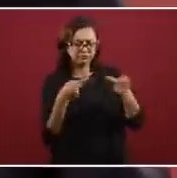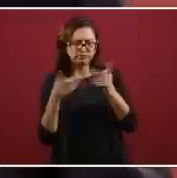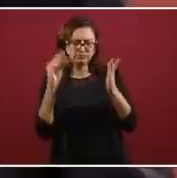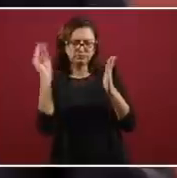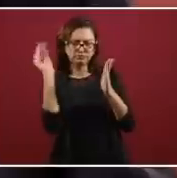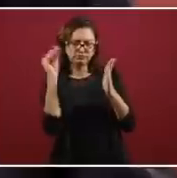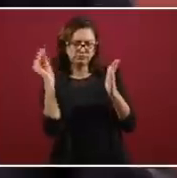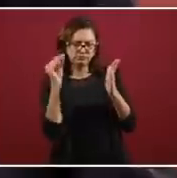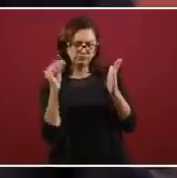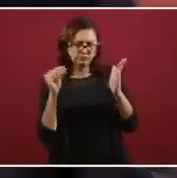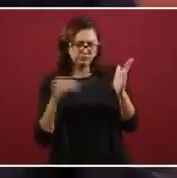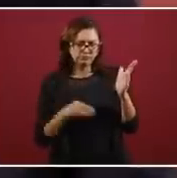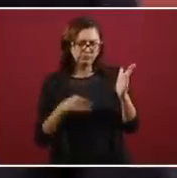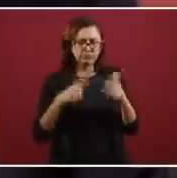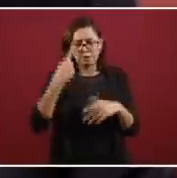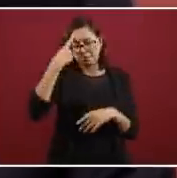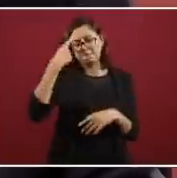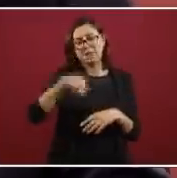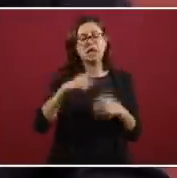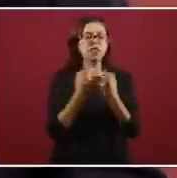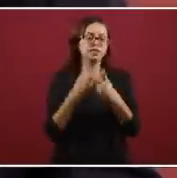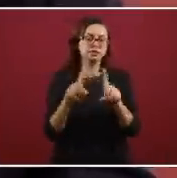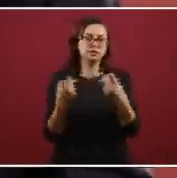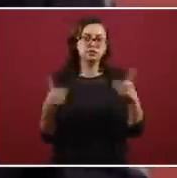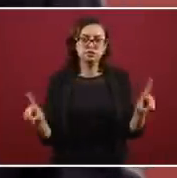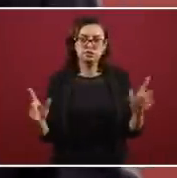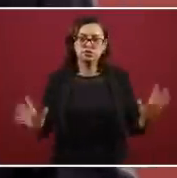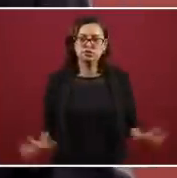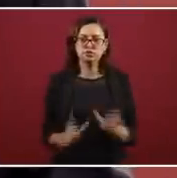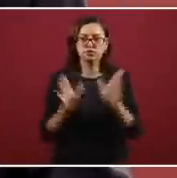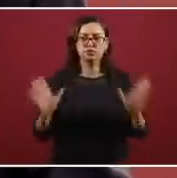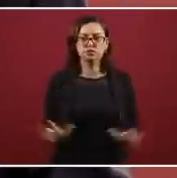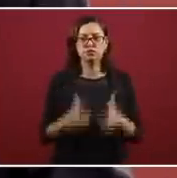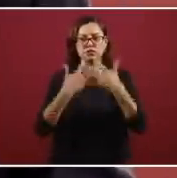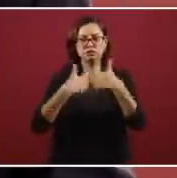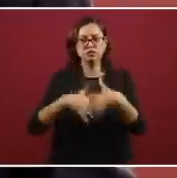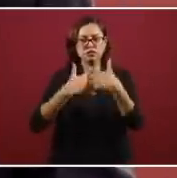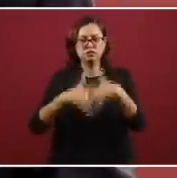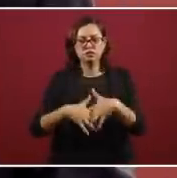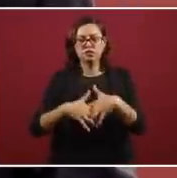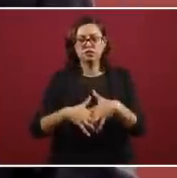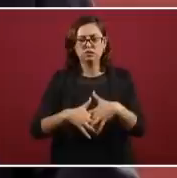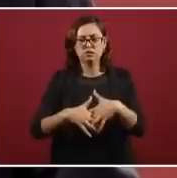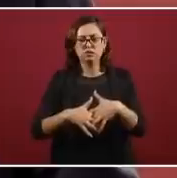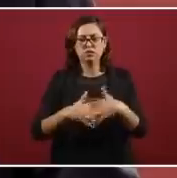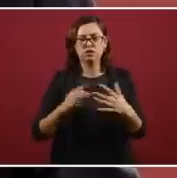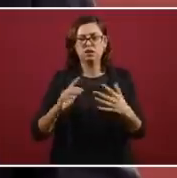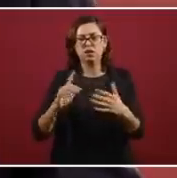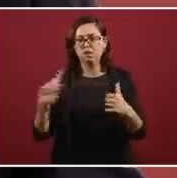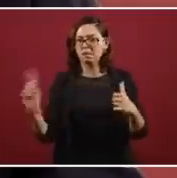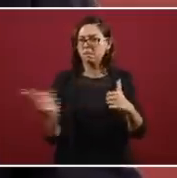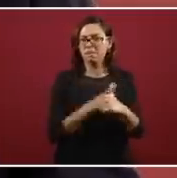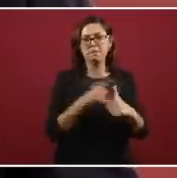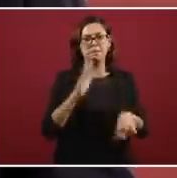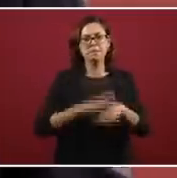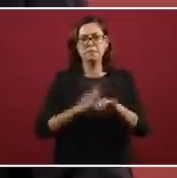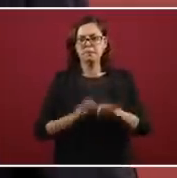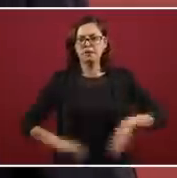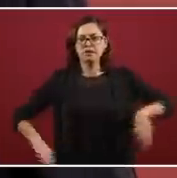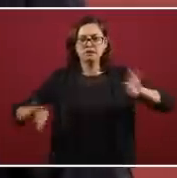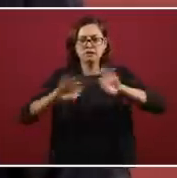de desarrollo, de fomento a la industria, con prioridad